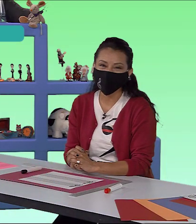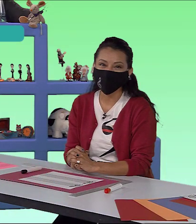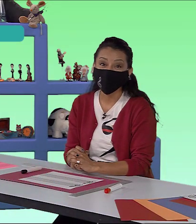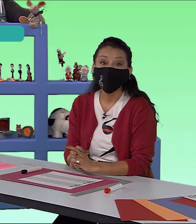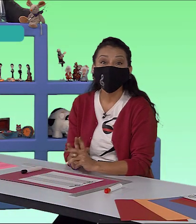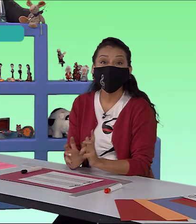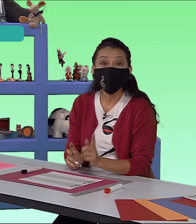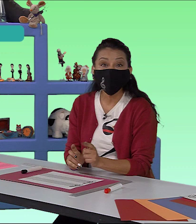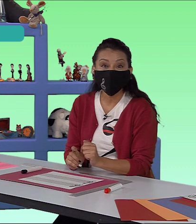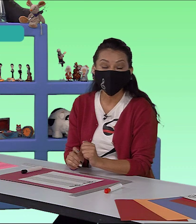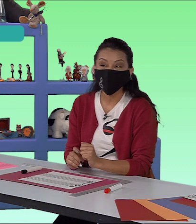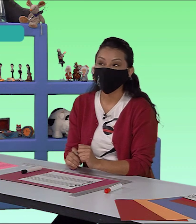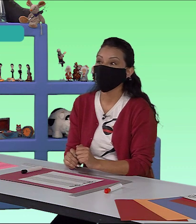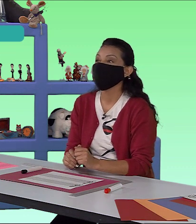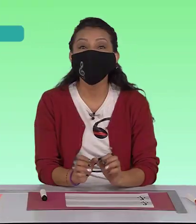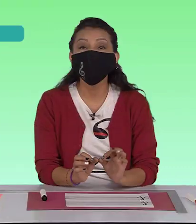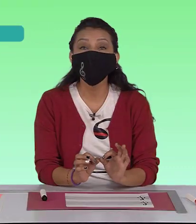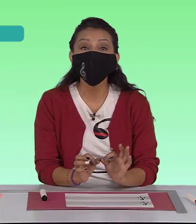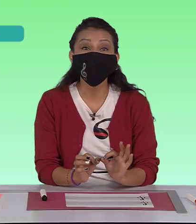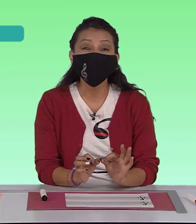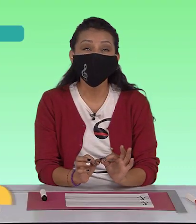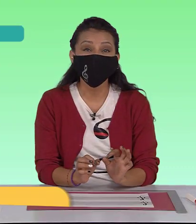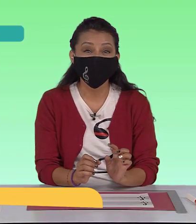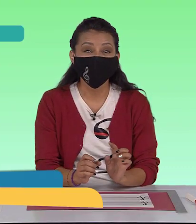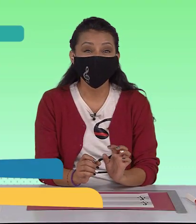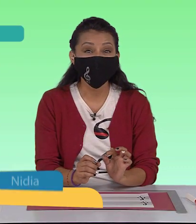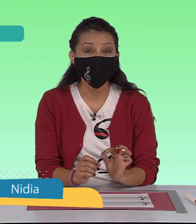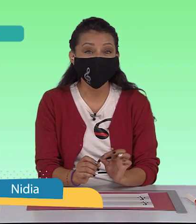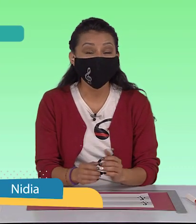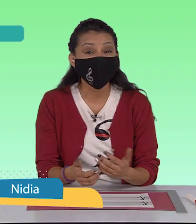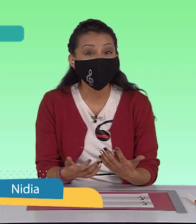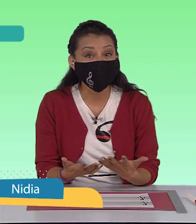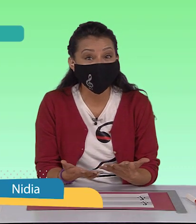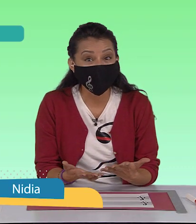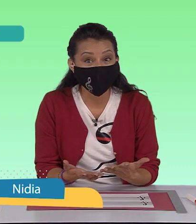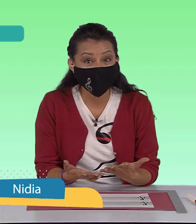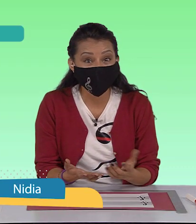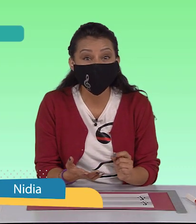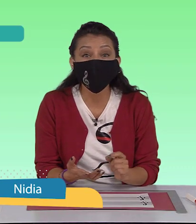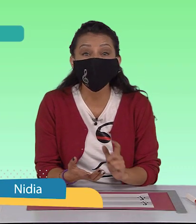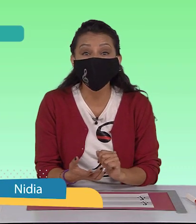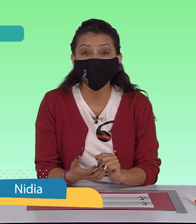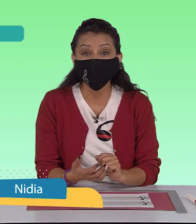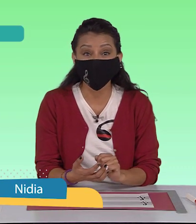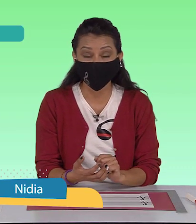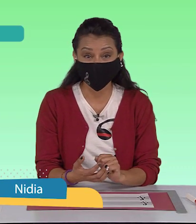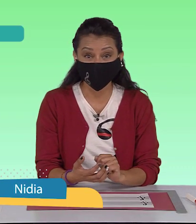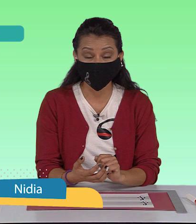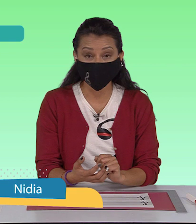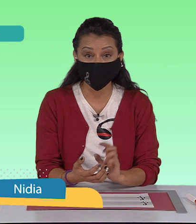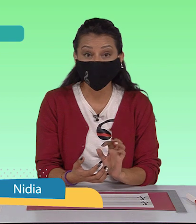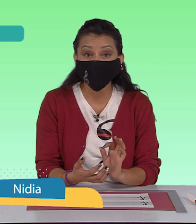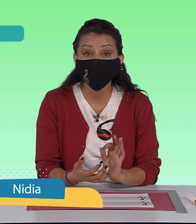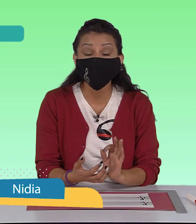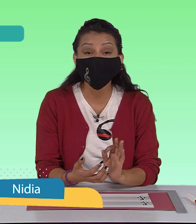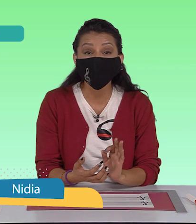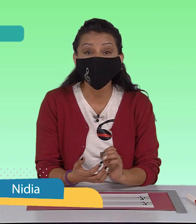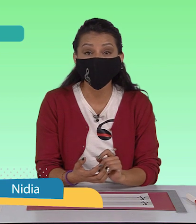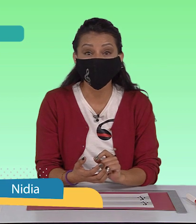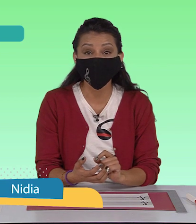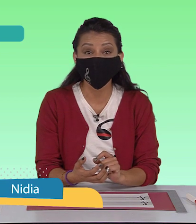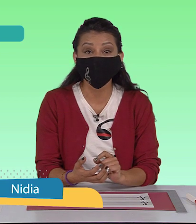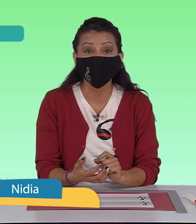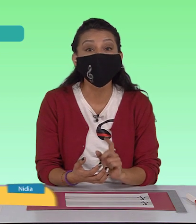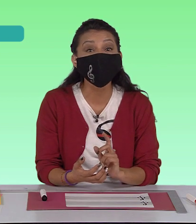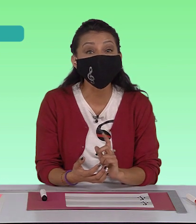gracias, Rodrigo. Hola, niños. En una hoja con el pentagrama y la clave de sol, vamos a escribir las notas musicales do, re,